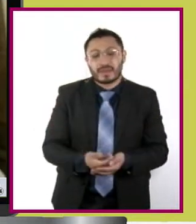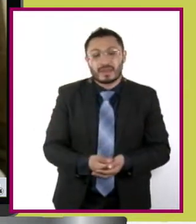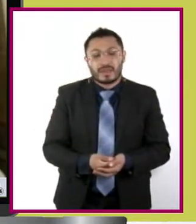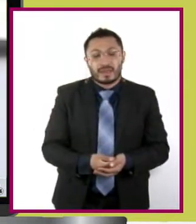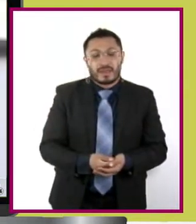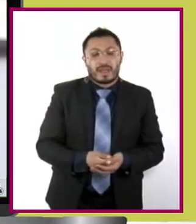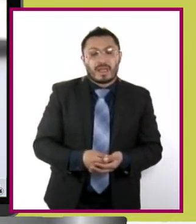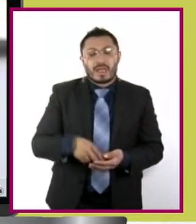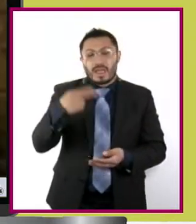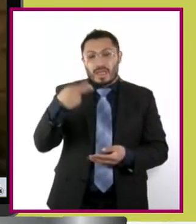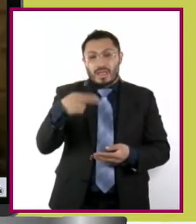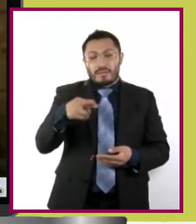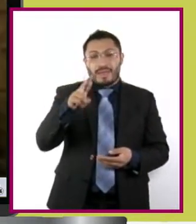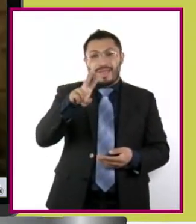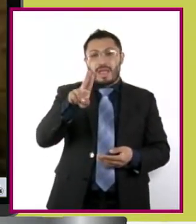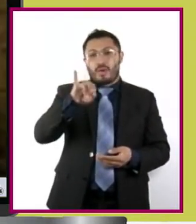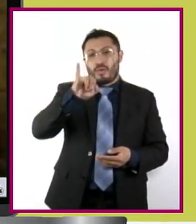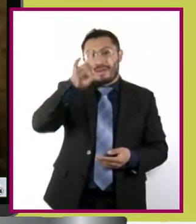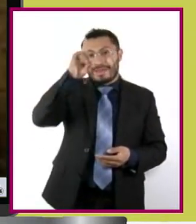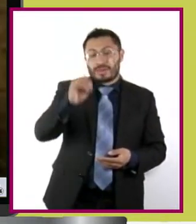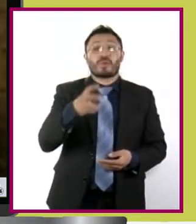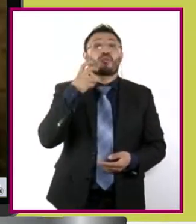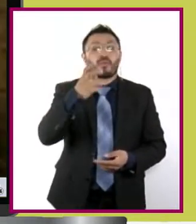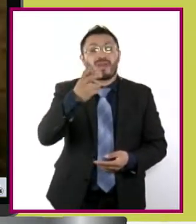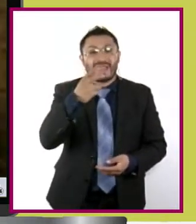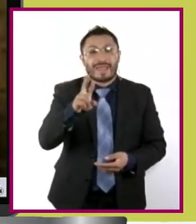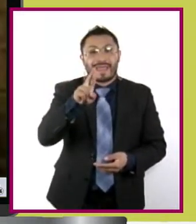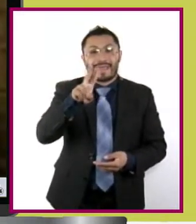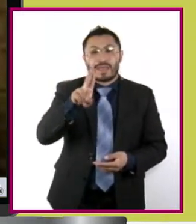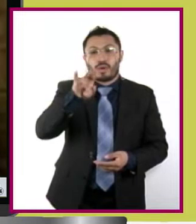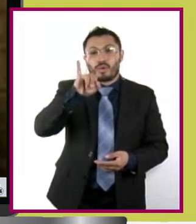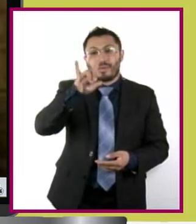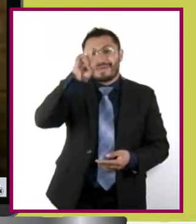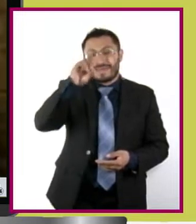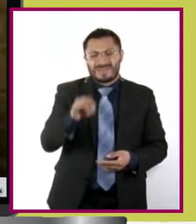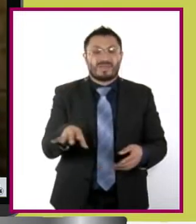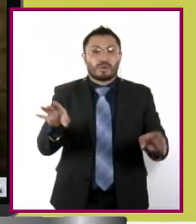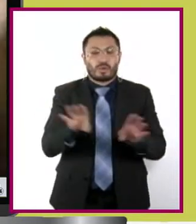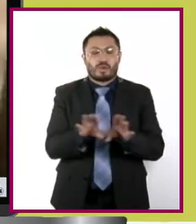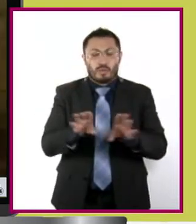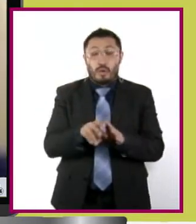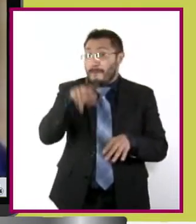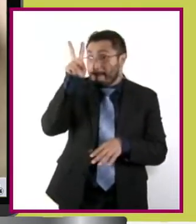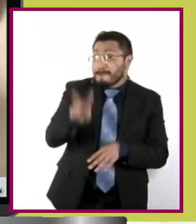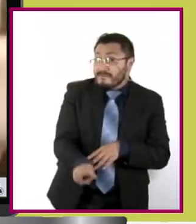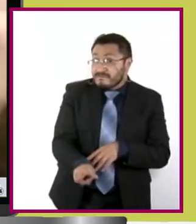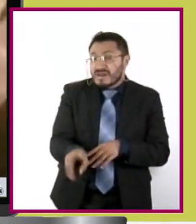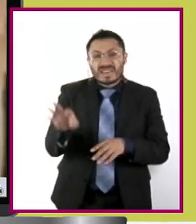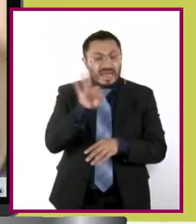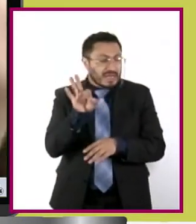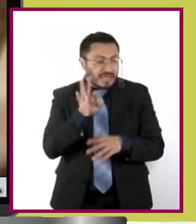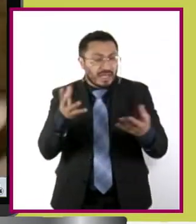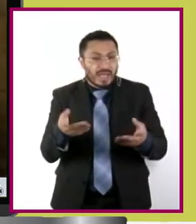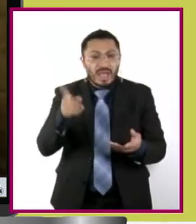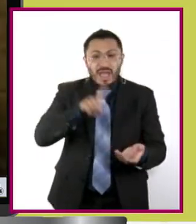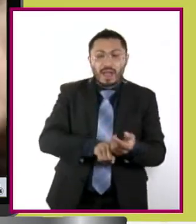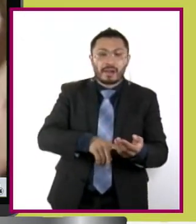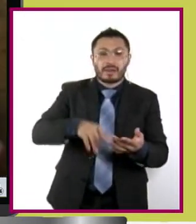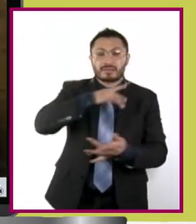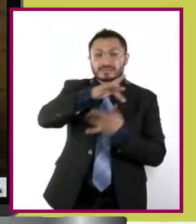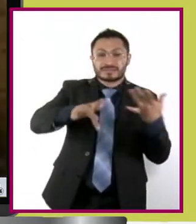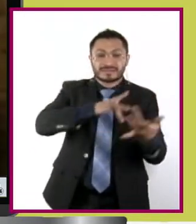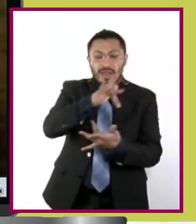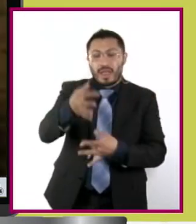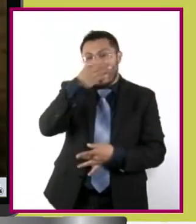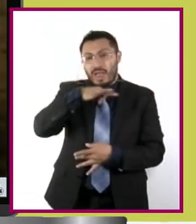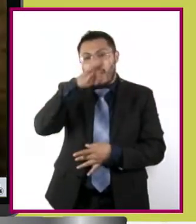le denomina ruido y este ruido puede ser un ruido real, ¿no? Que estemos en un antro o en una